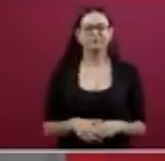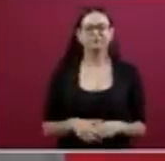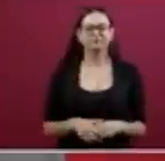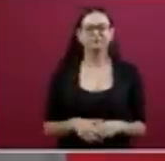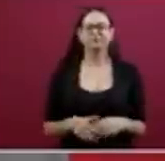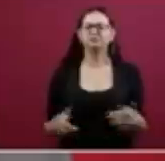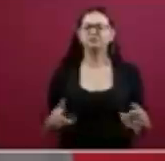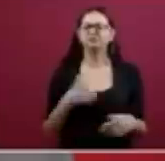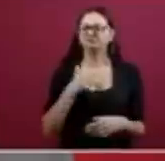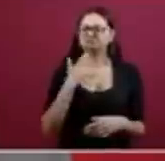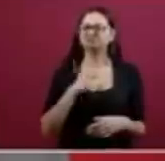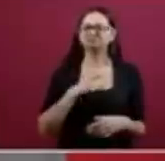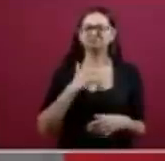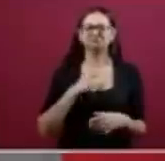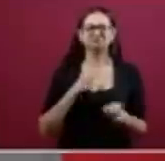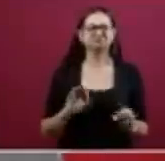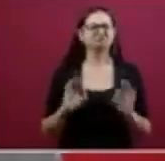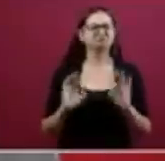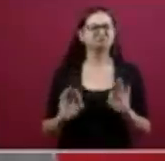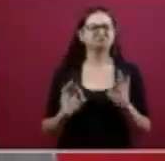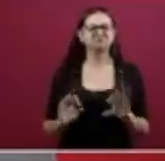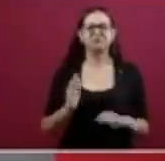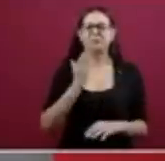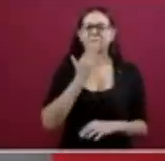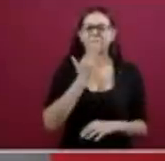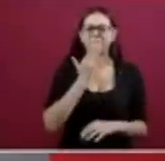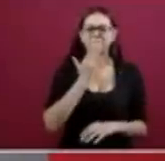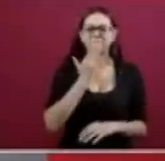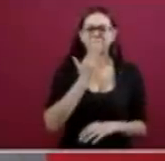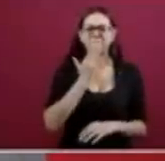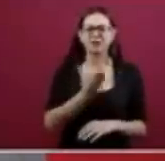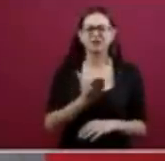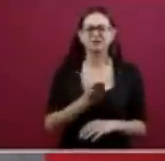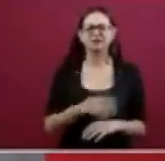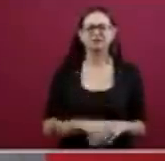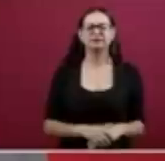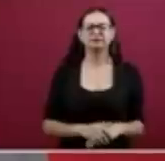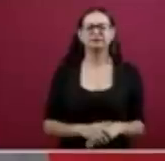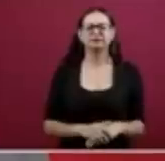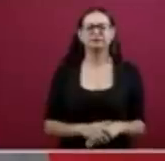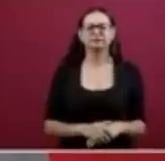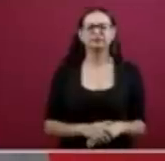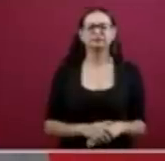vamos muy bien, así lo muestran